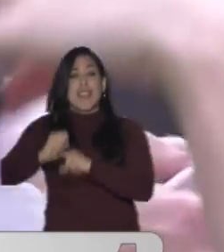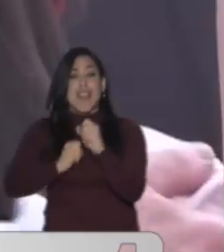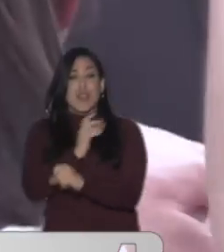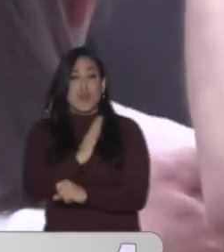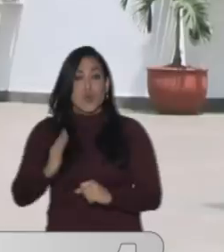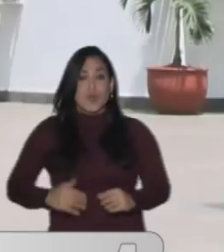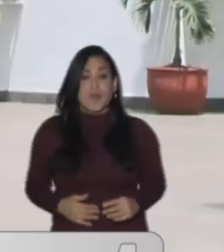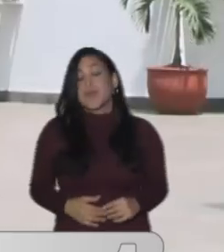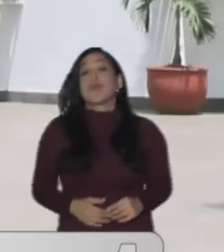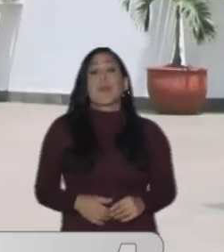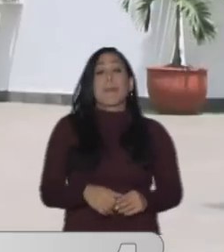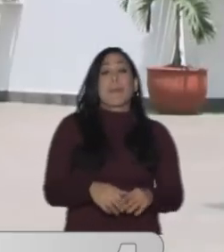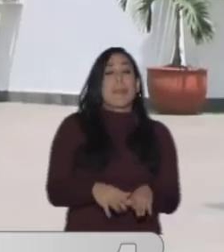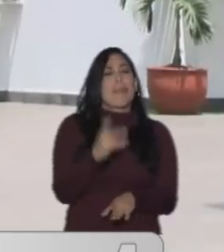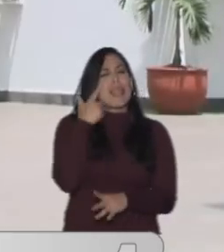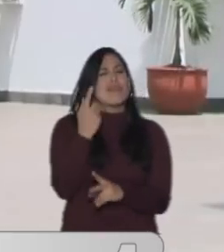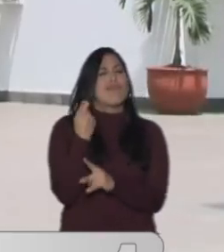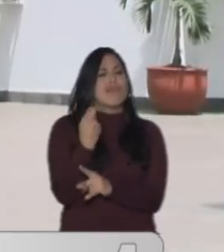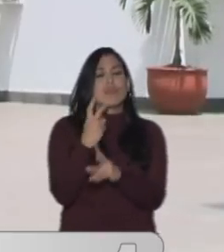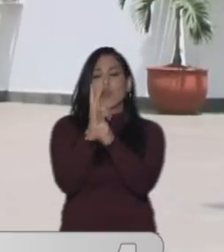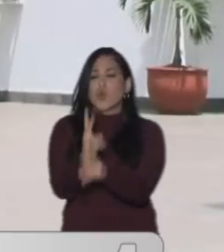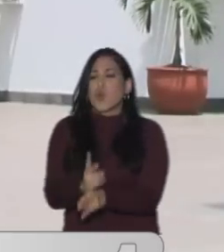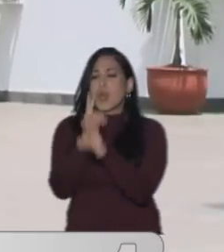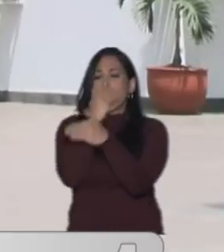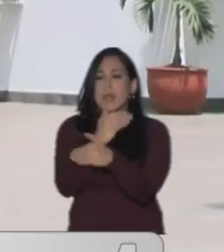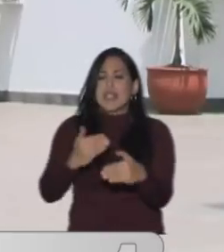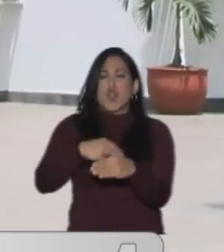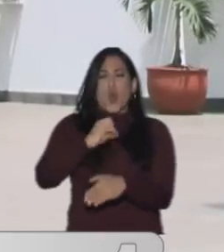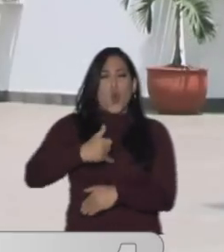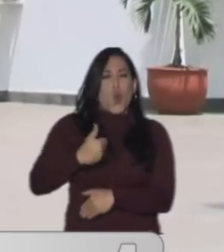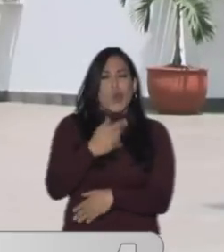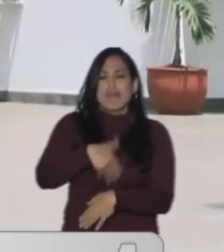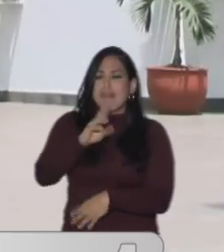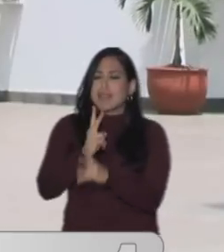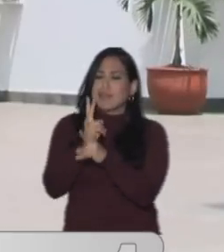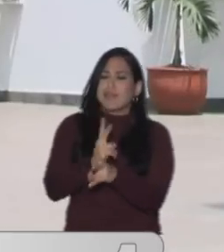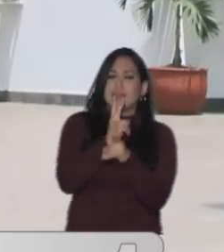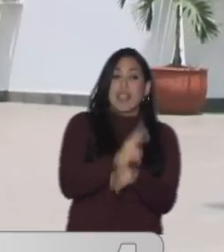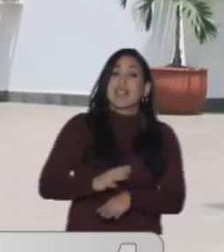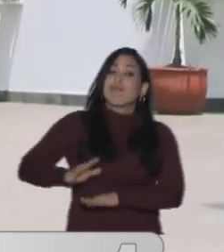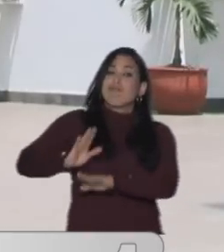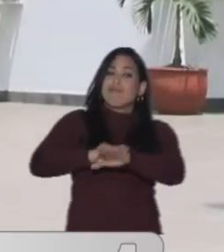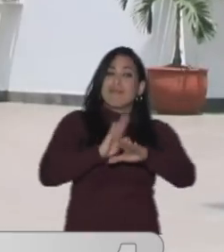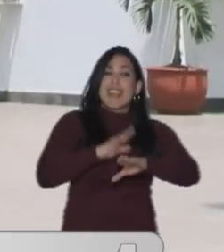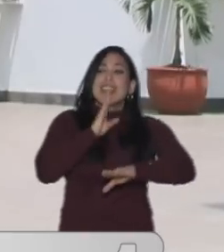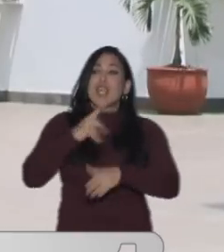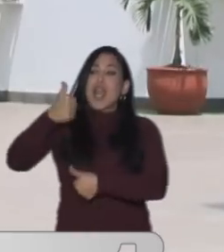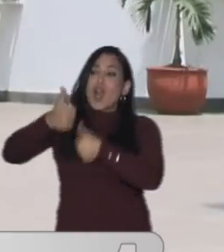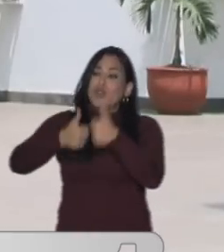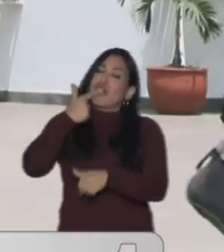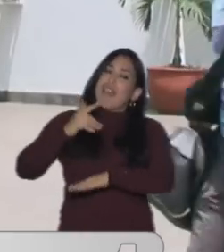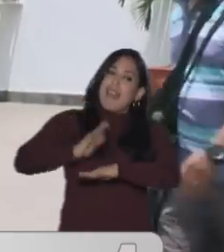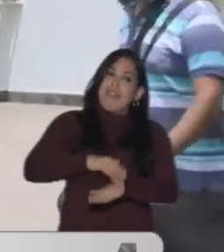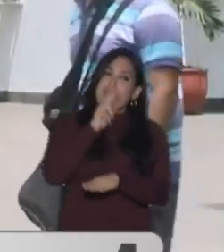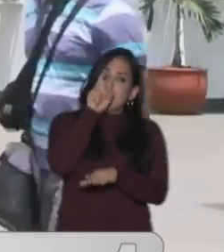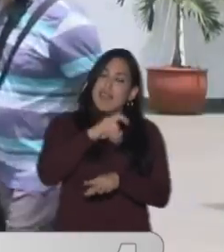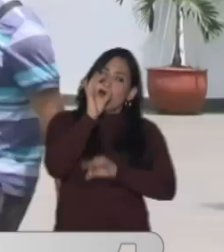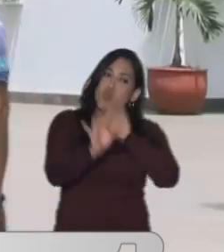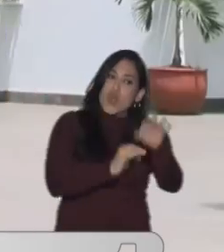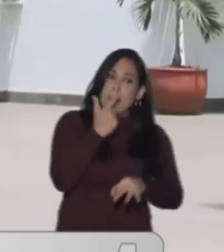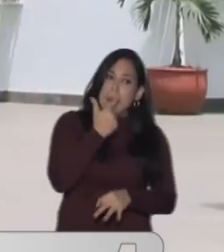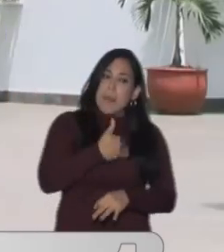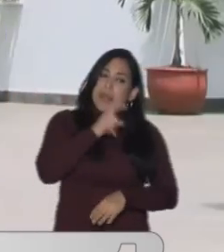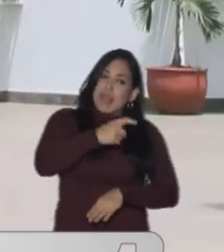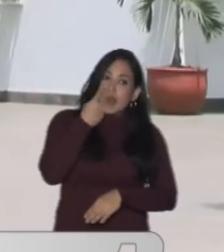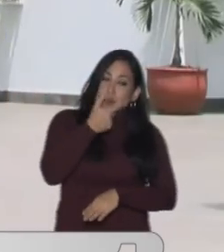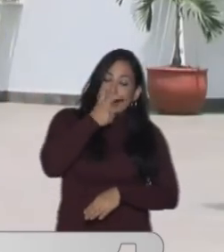edad. Mayor precaución con los niños, niñas y adolescentes es el llamado que hacen las autoridades a los padres